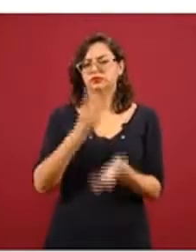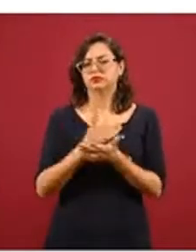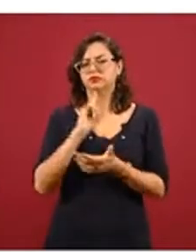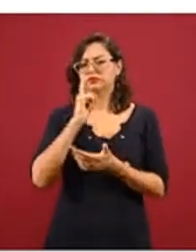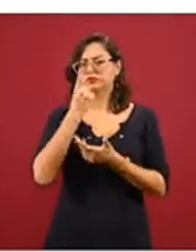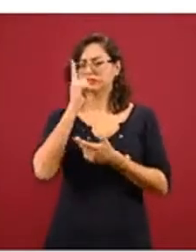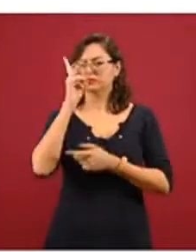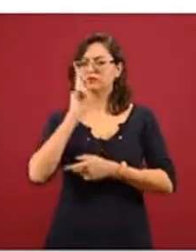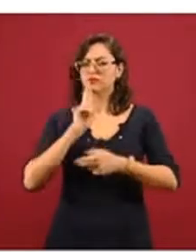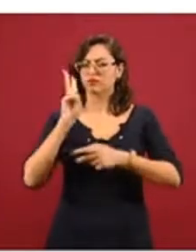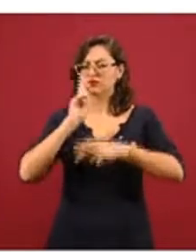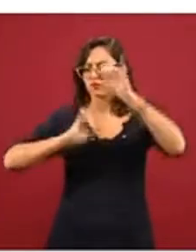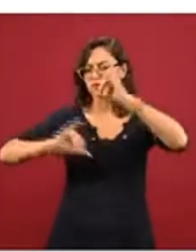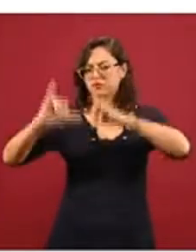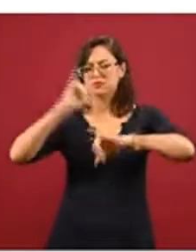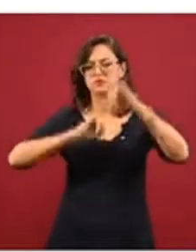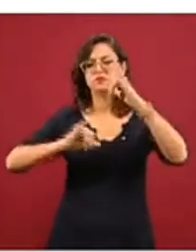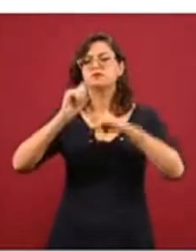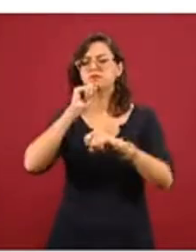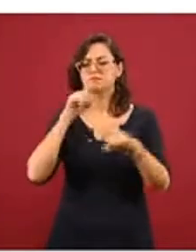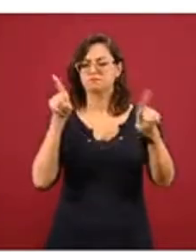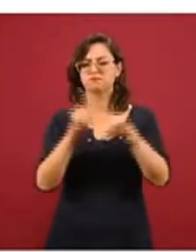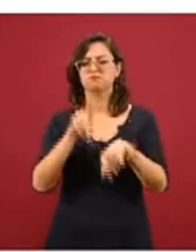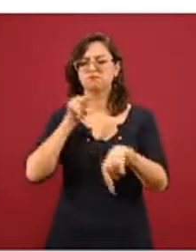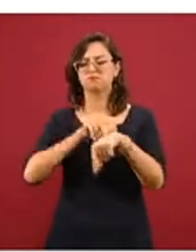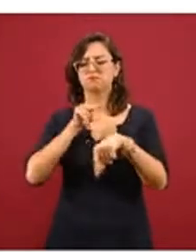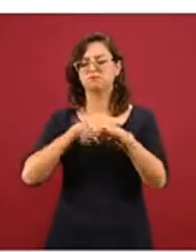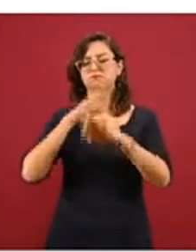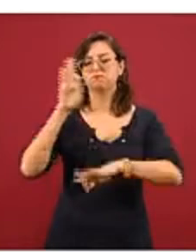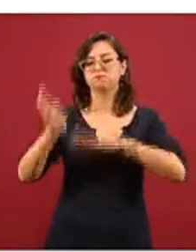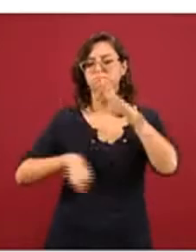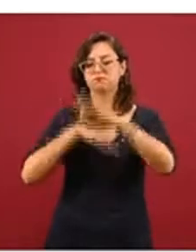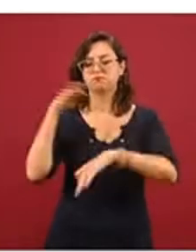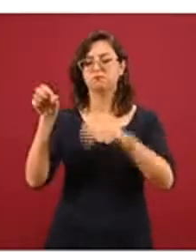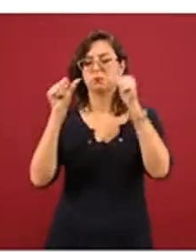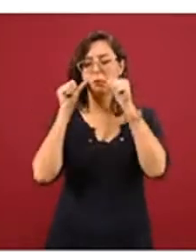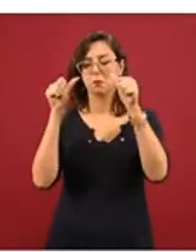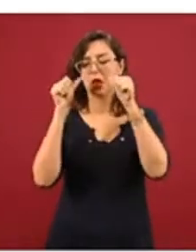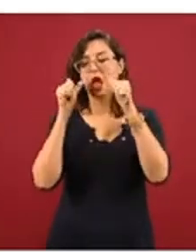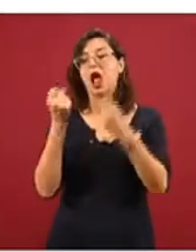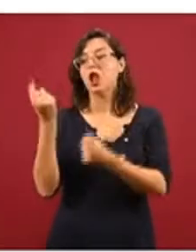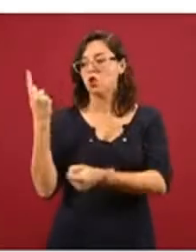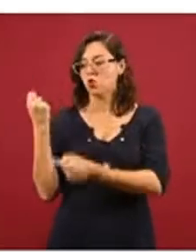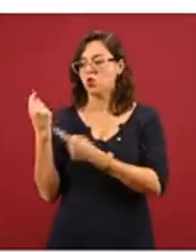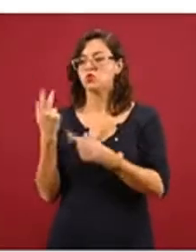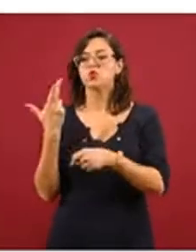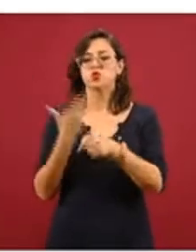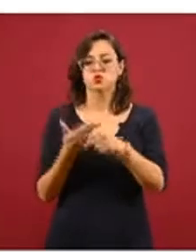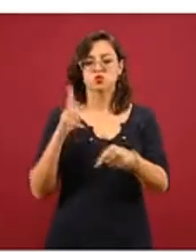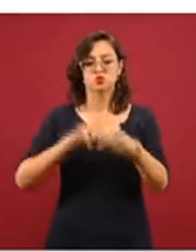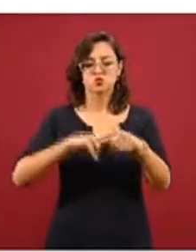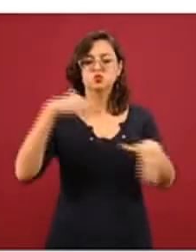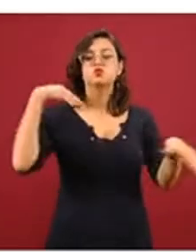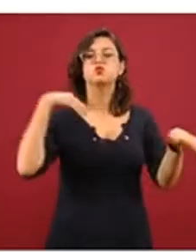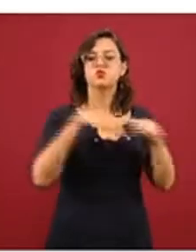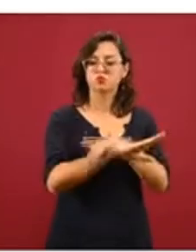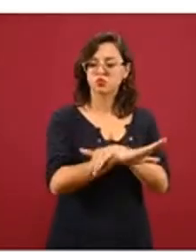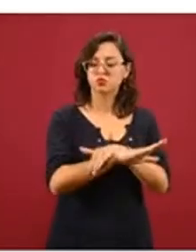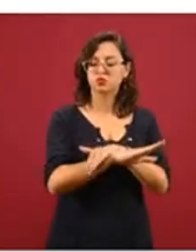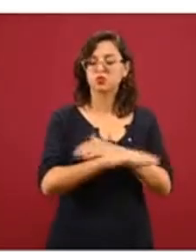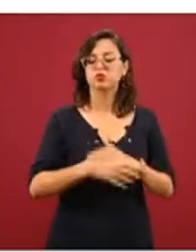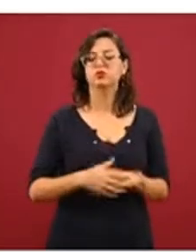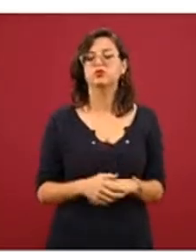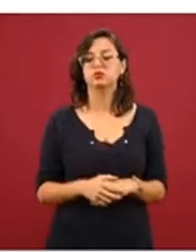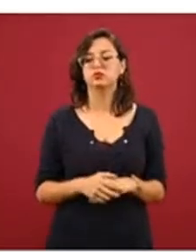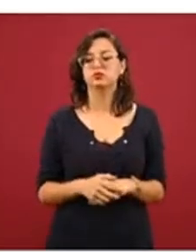toma de muestra, sino también para una atención médica, en el caso de que hayan requerido hospitalización, el ingreso a una